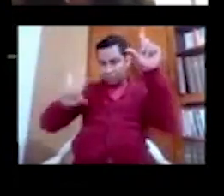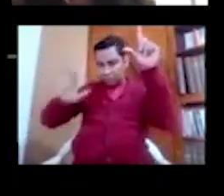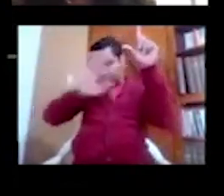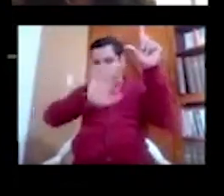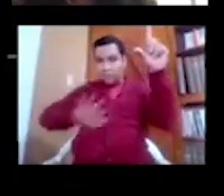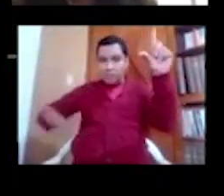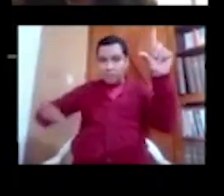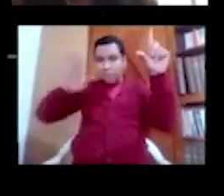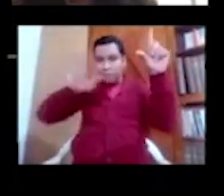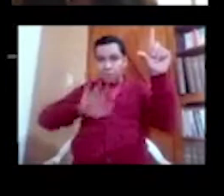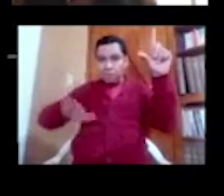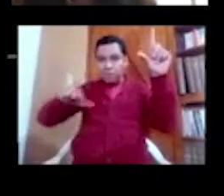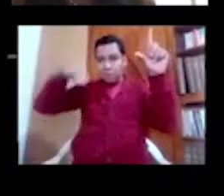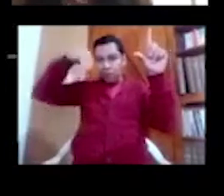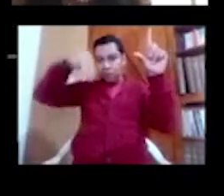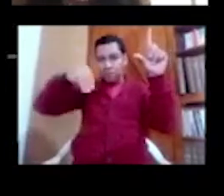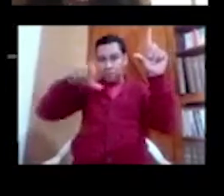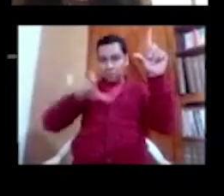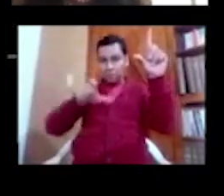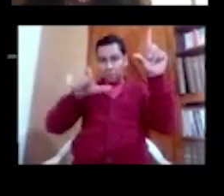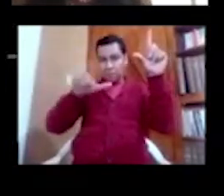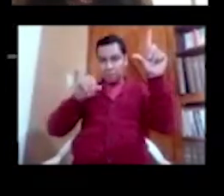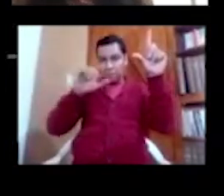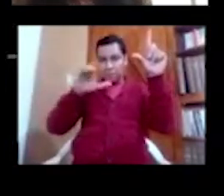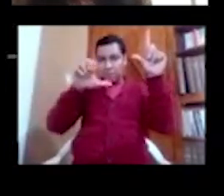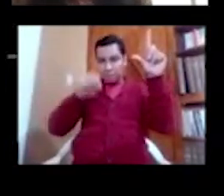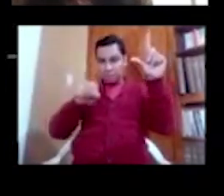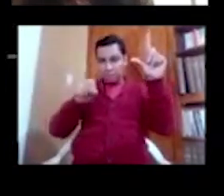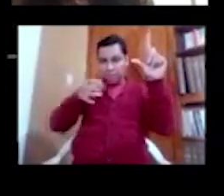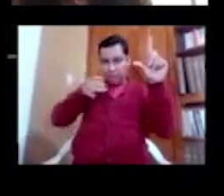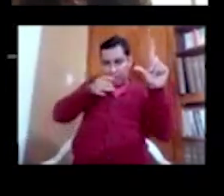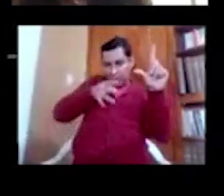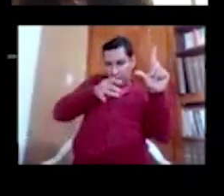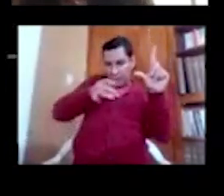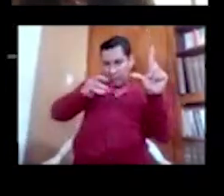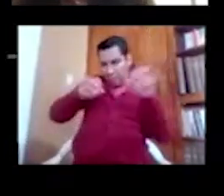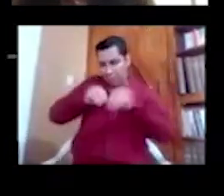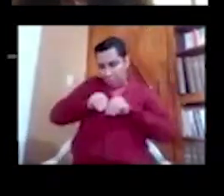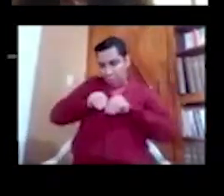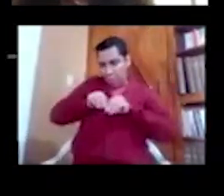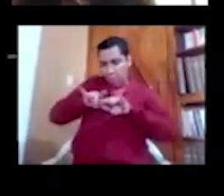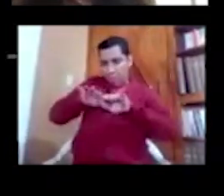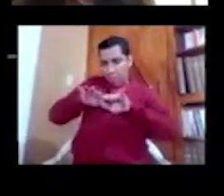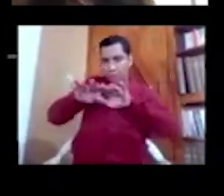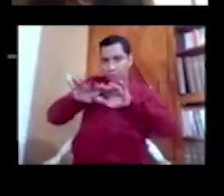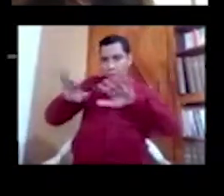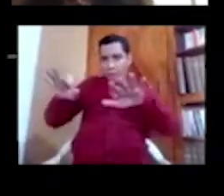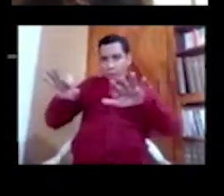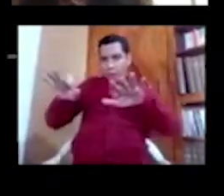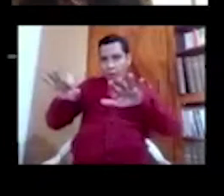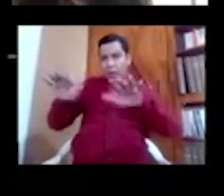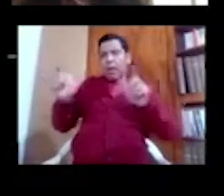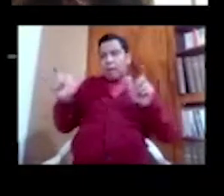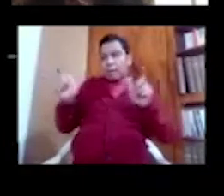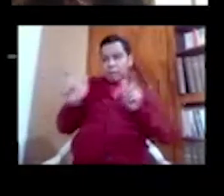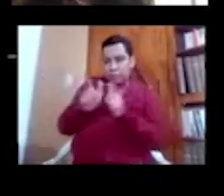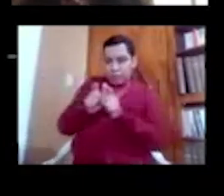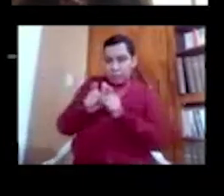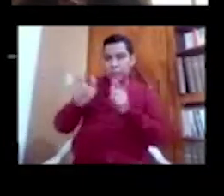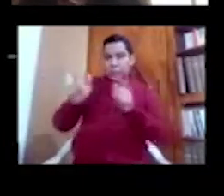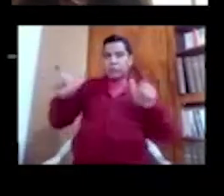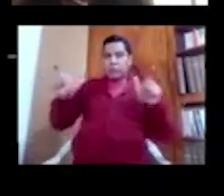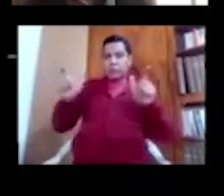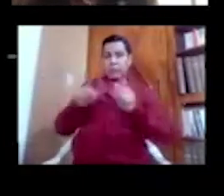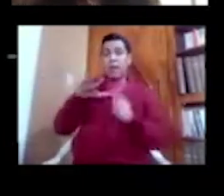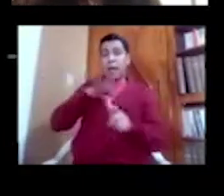mexicas fue así, digamos, ¿no? Se van acrecentando, se van haciendo un poco más pequeñas, hay lugares